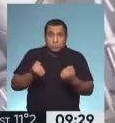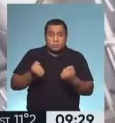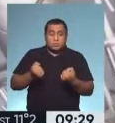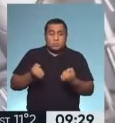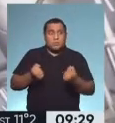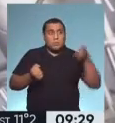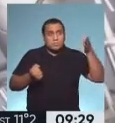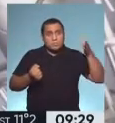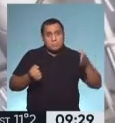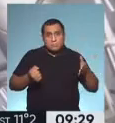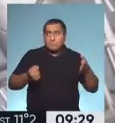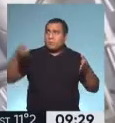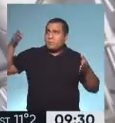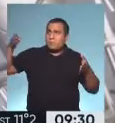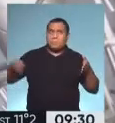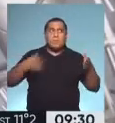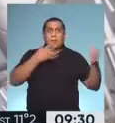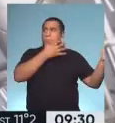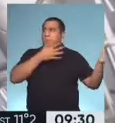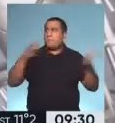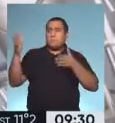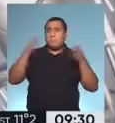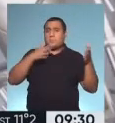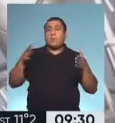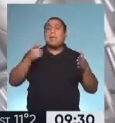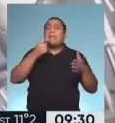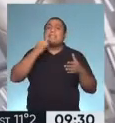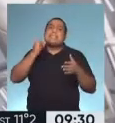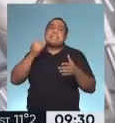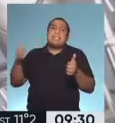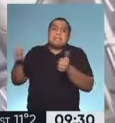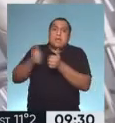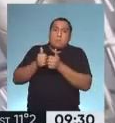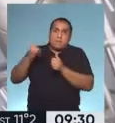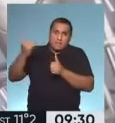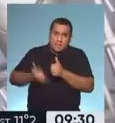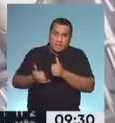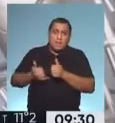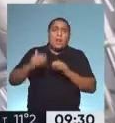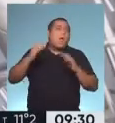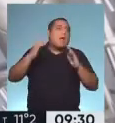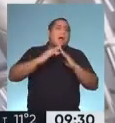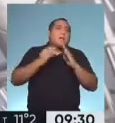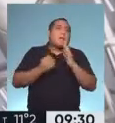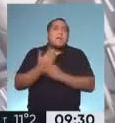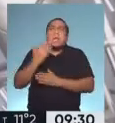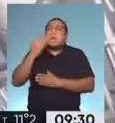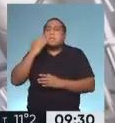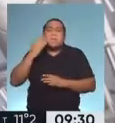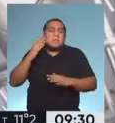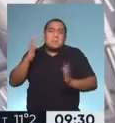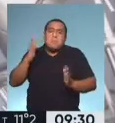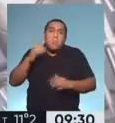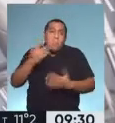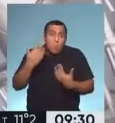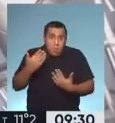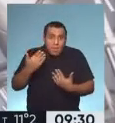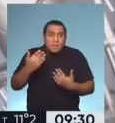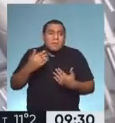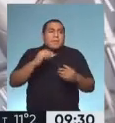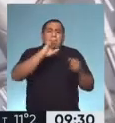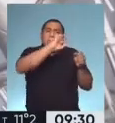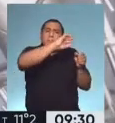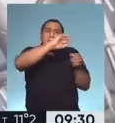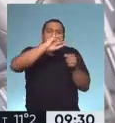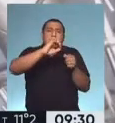ventanilla a un lado y una ventanilla del otro si vas con acompañante en casa a la mañana a la tarde en todos los momentos que puedas dejar un en dígito aunque da un